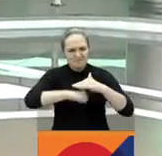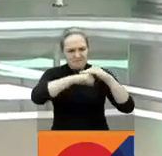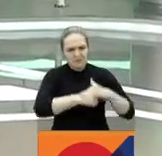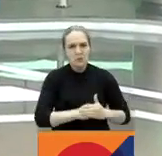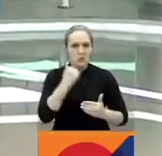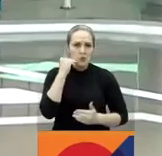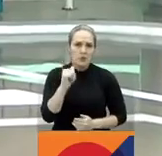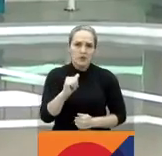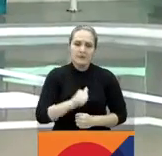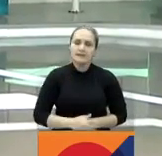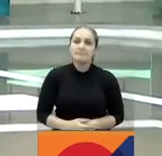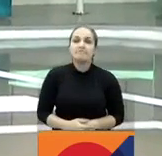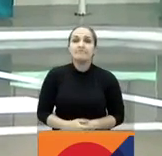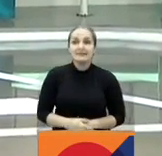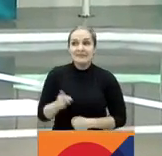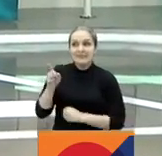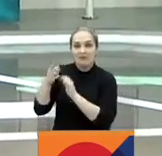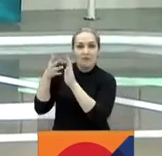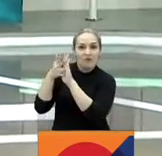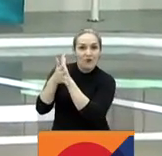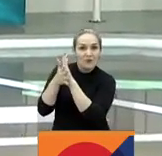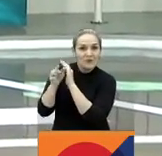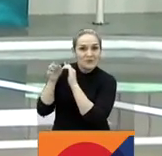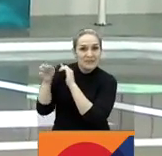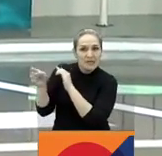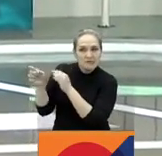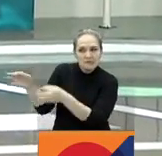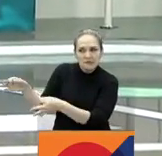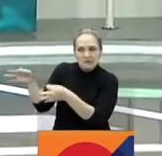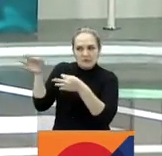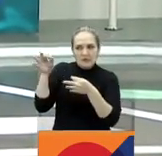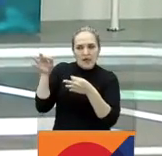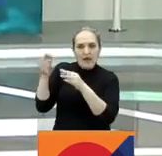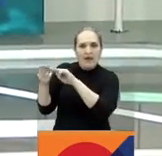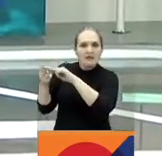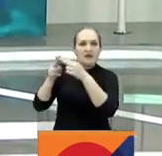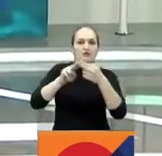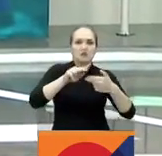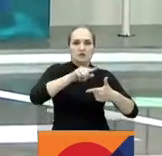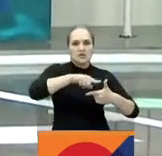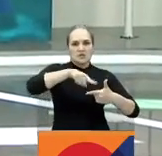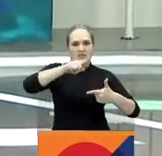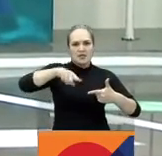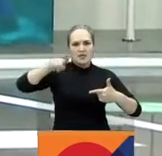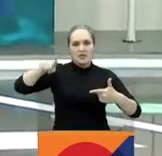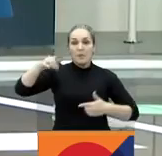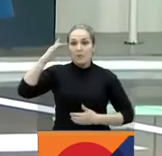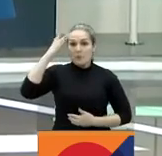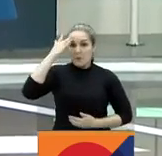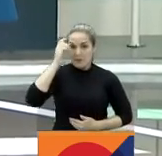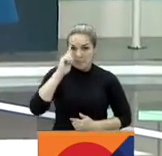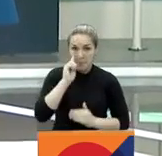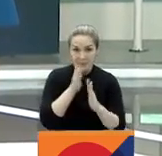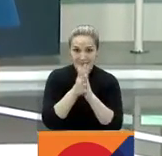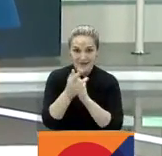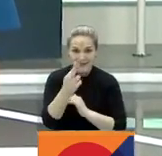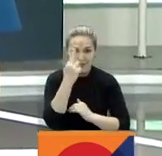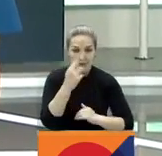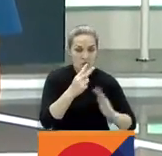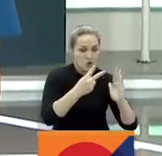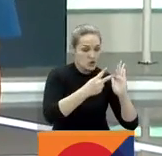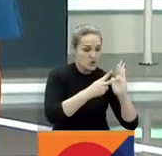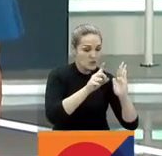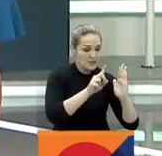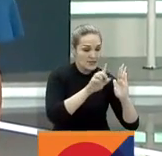es que precisamente esta información que acabamos de ver nos da pie para revisar en detalle las cifras, porque entre el 2015 y el 2019